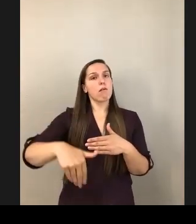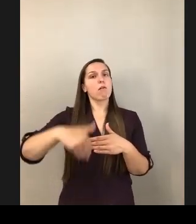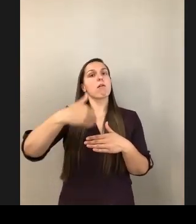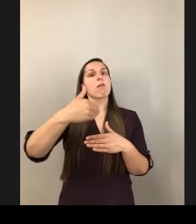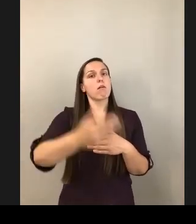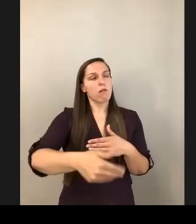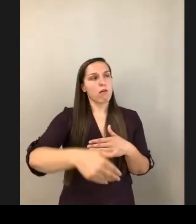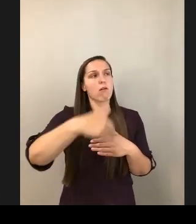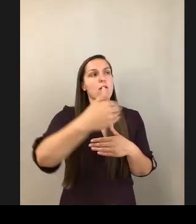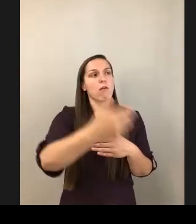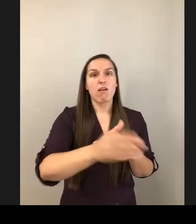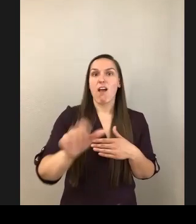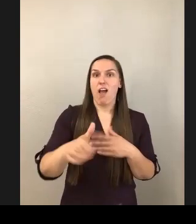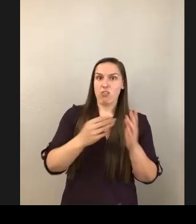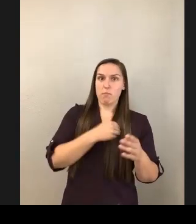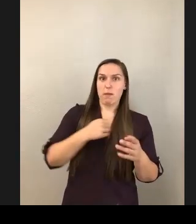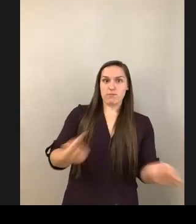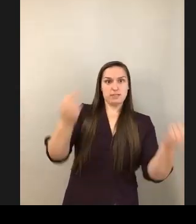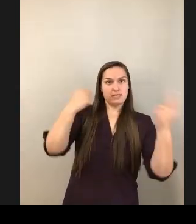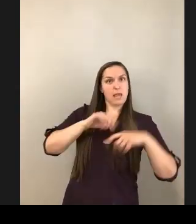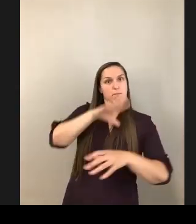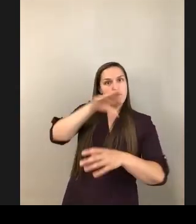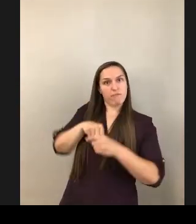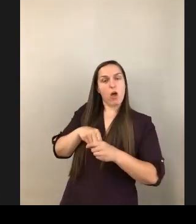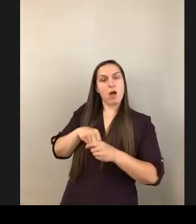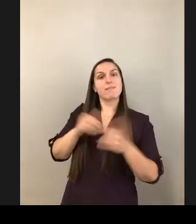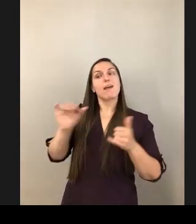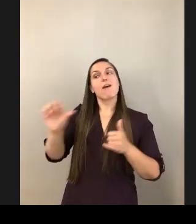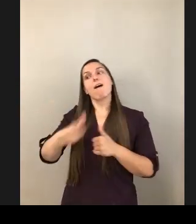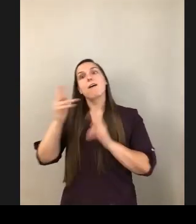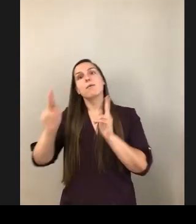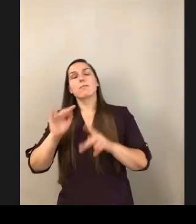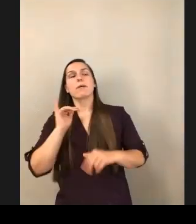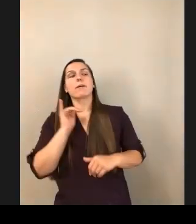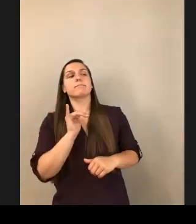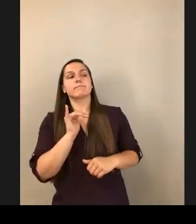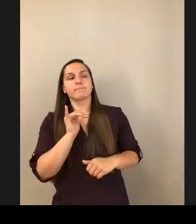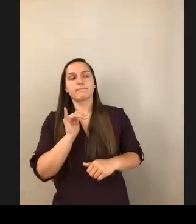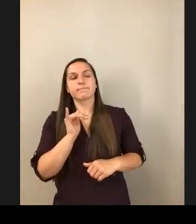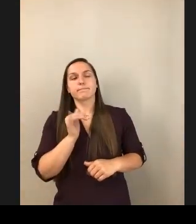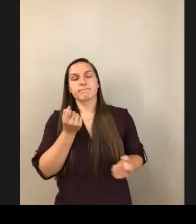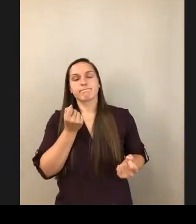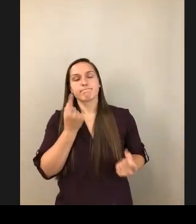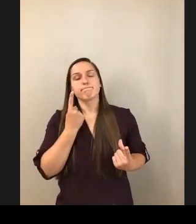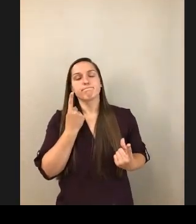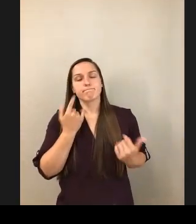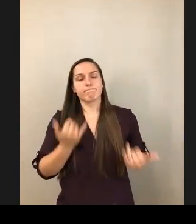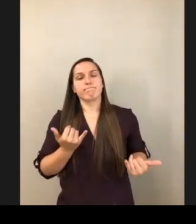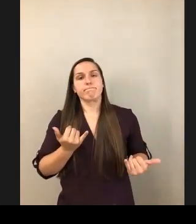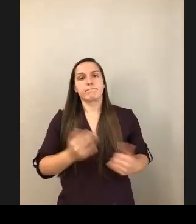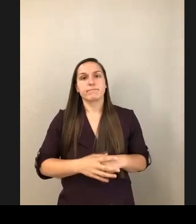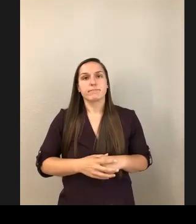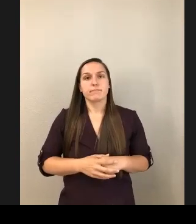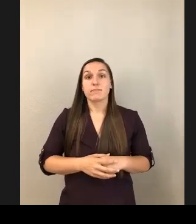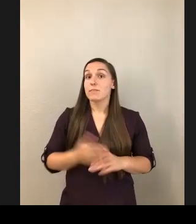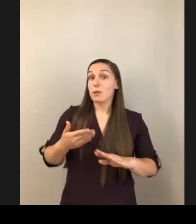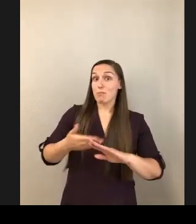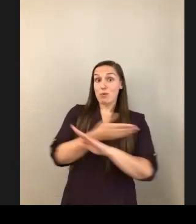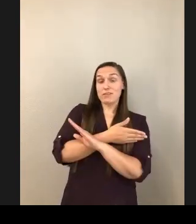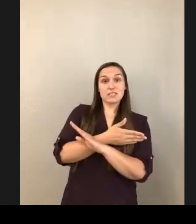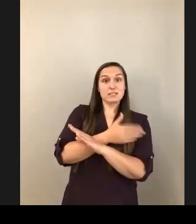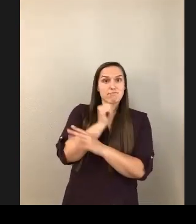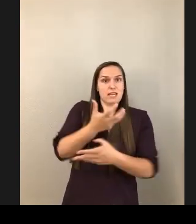Y muchas veces cuando otros miembros de la comunidad decidieron venir, entendieron, bueno,